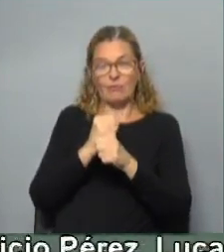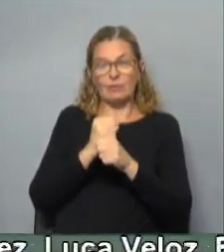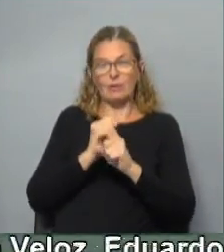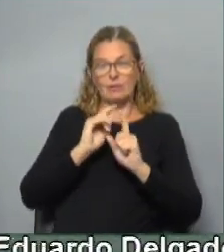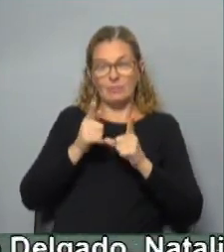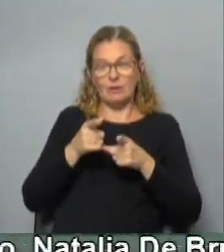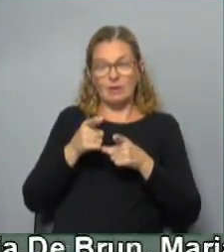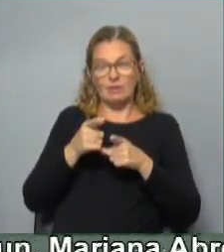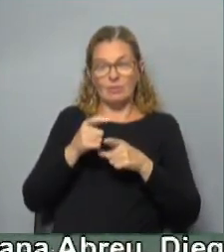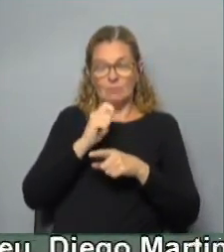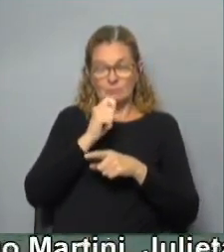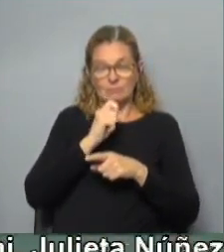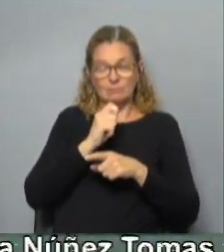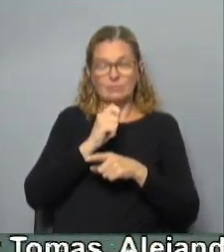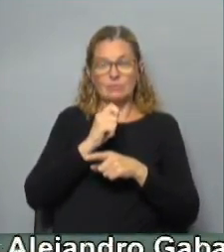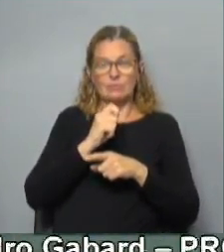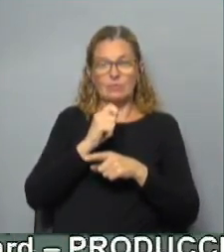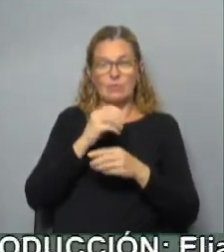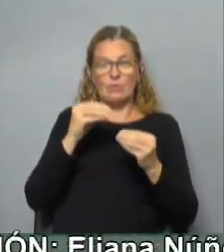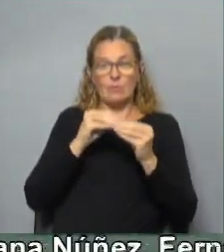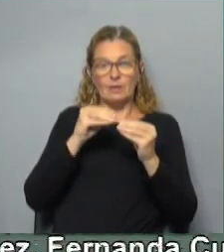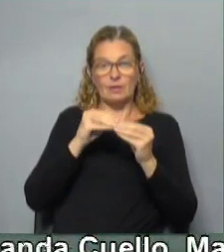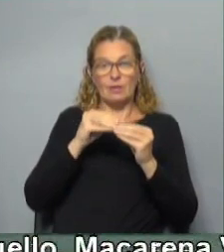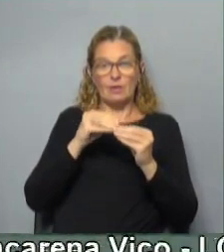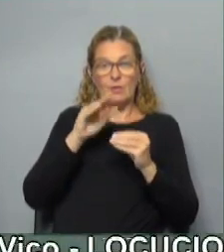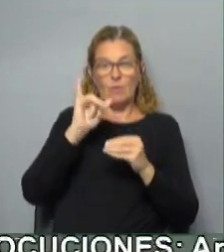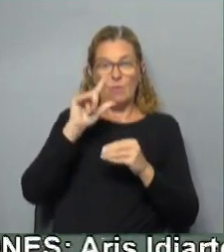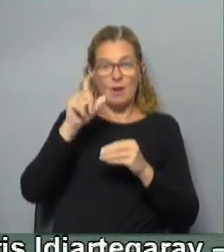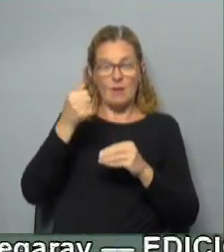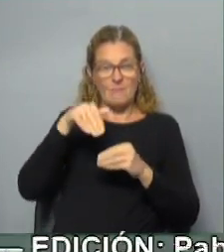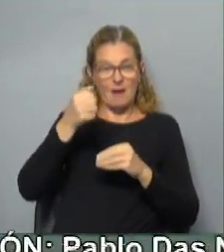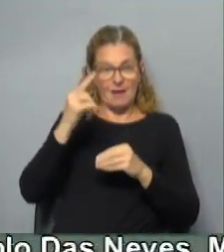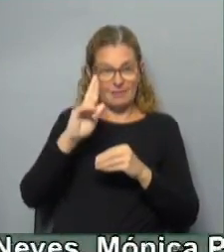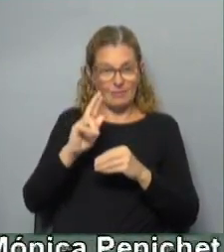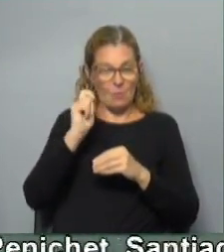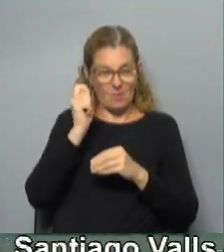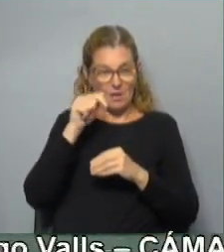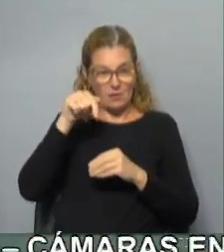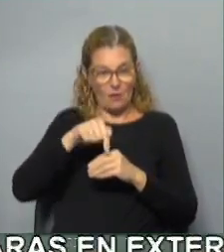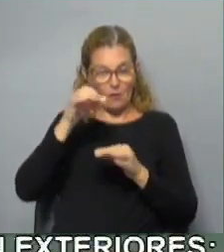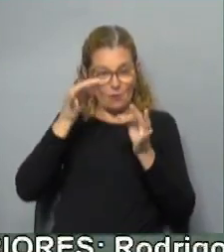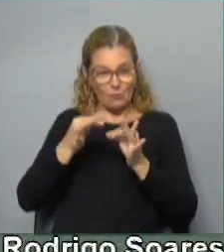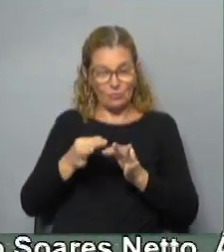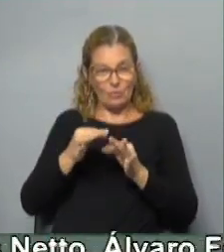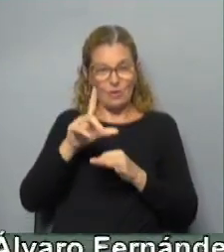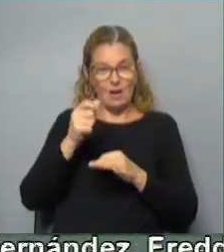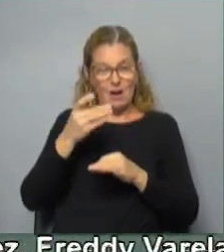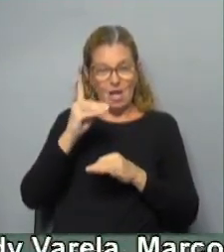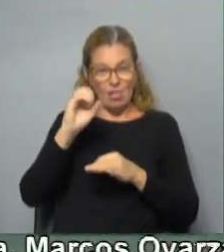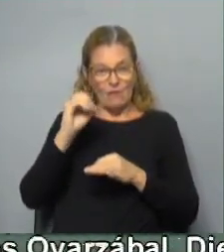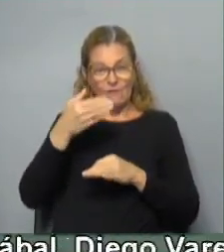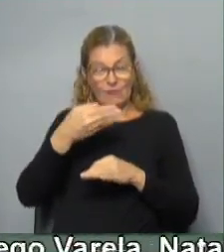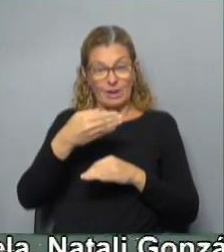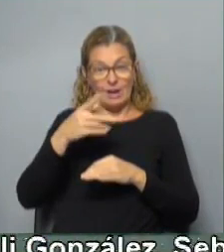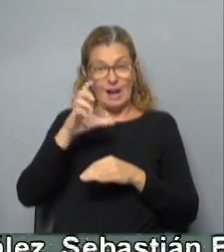la conducción de nuestro compañero que hoy está cumpliendo años win maramara hay muchos anuncios un producto muy claro después del adobe la letra chica